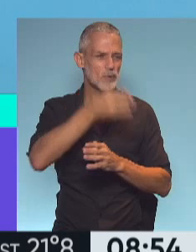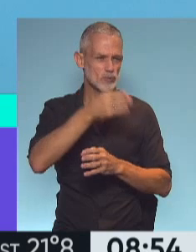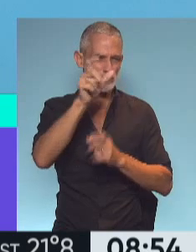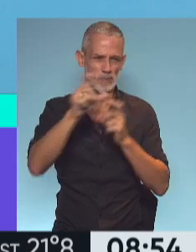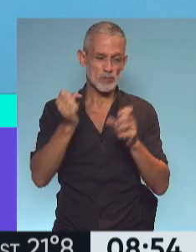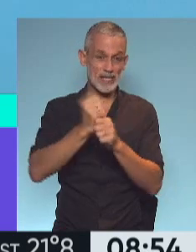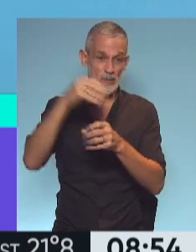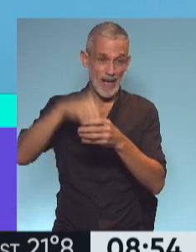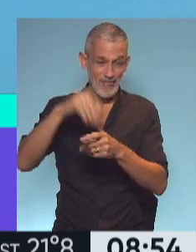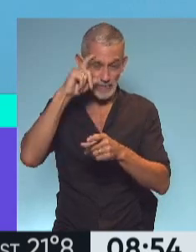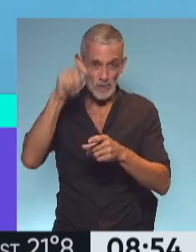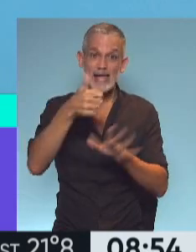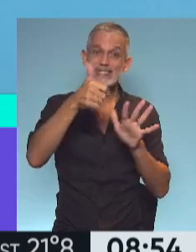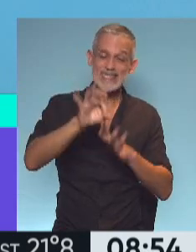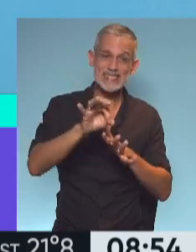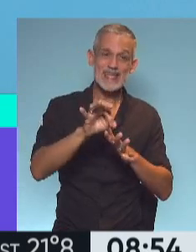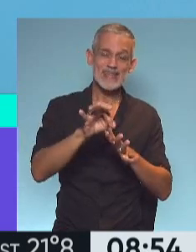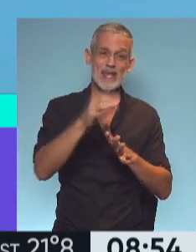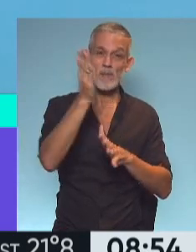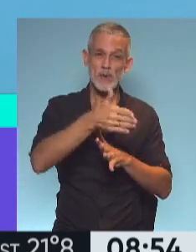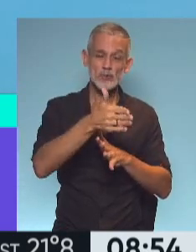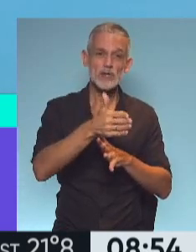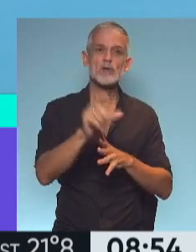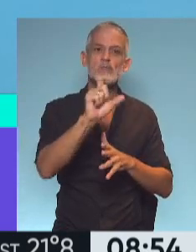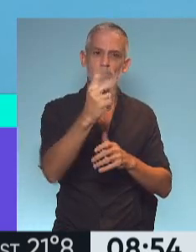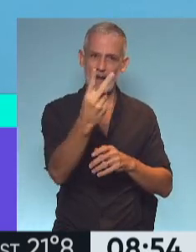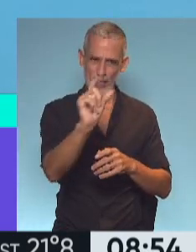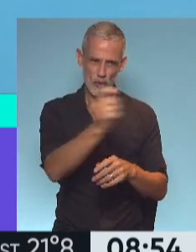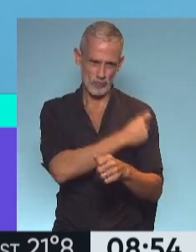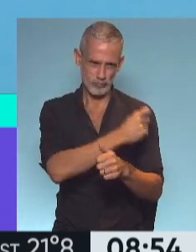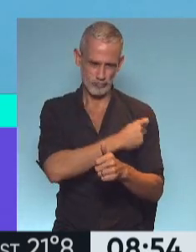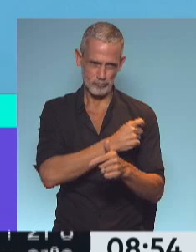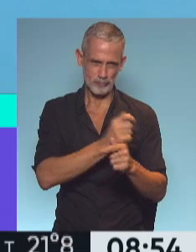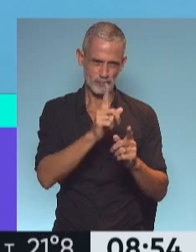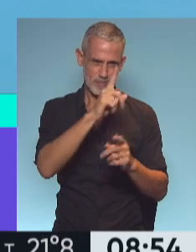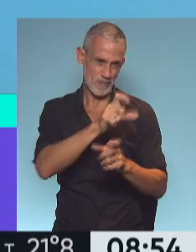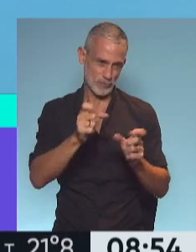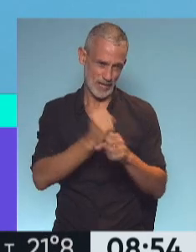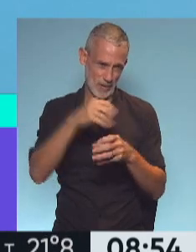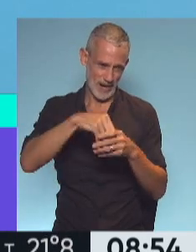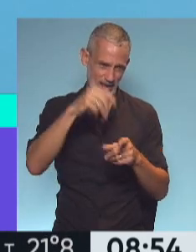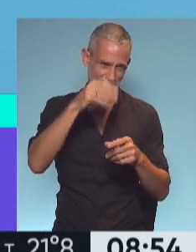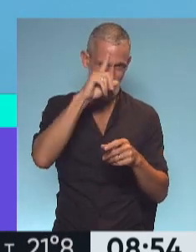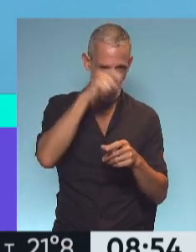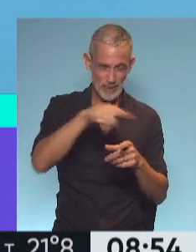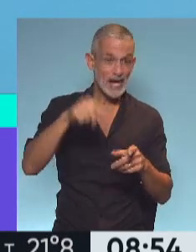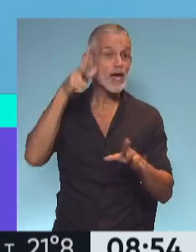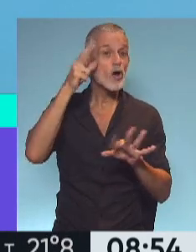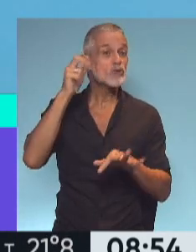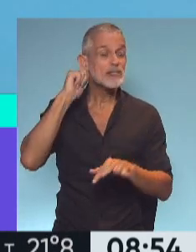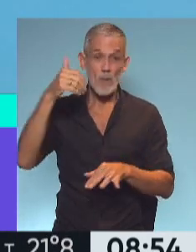salud, 60% completó el esquema y tenemos las personas mayores de 80 años en